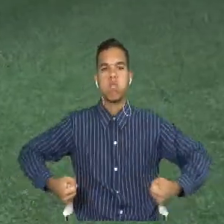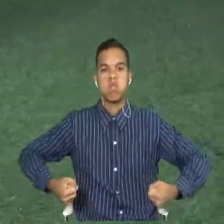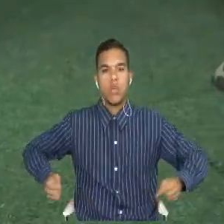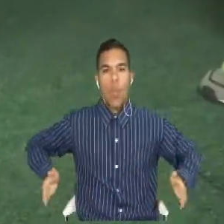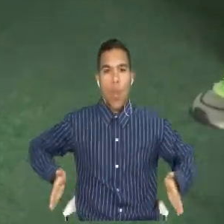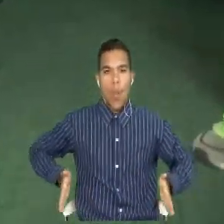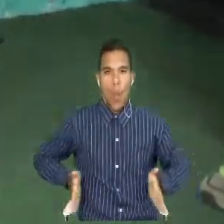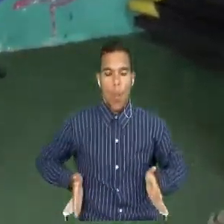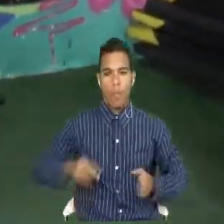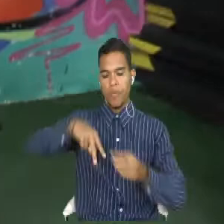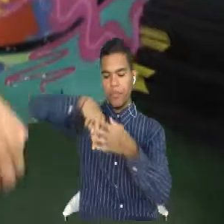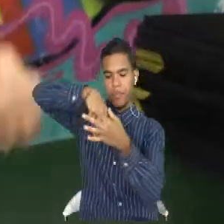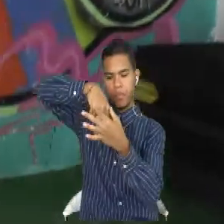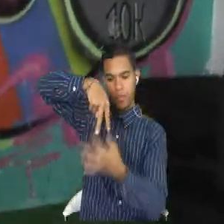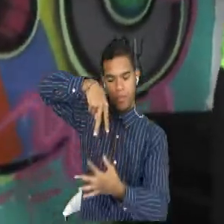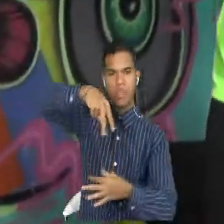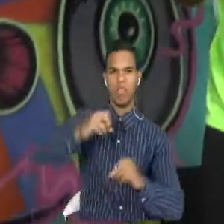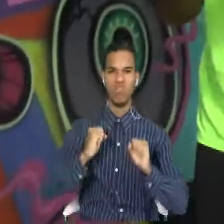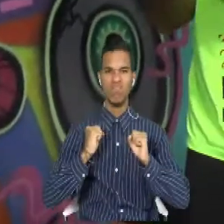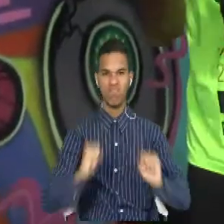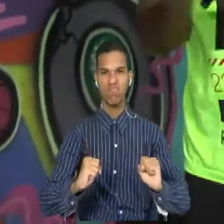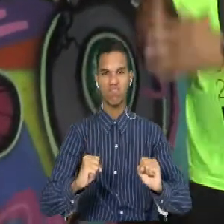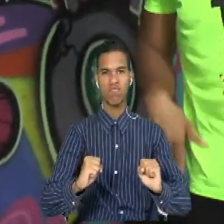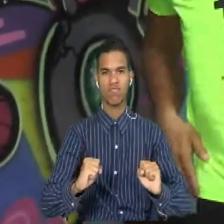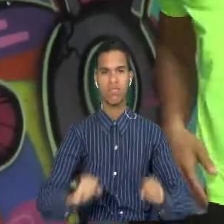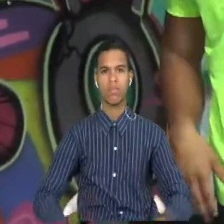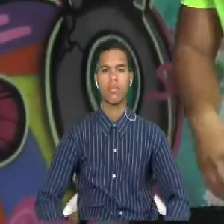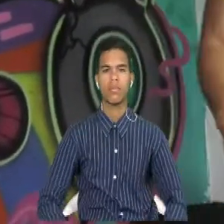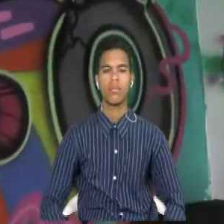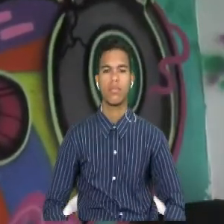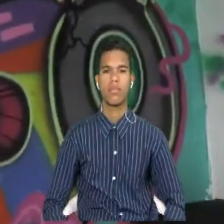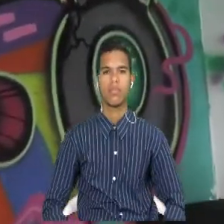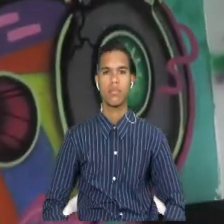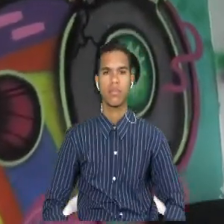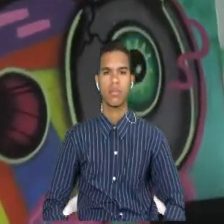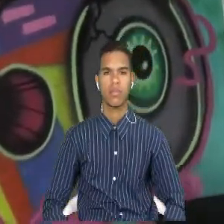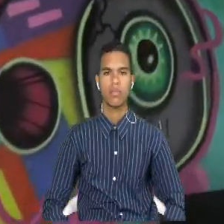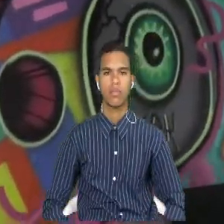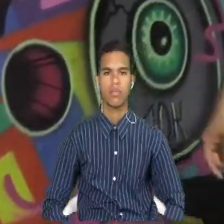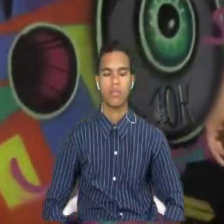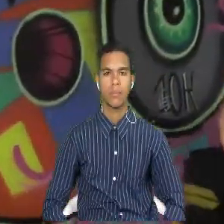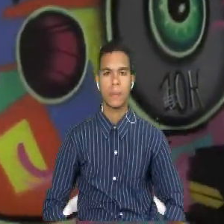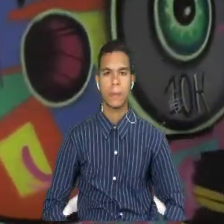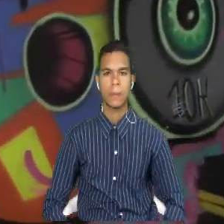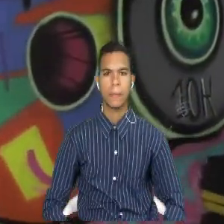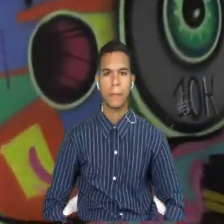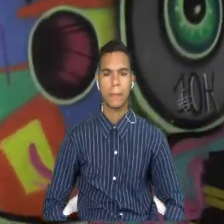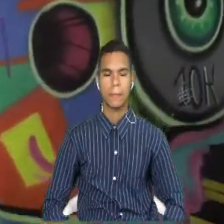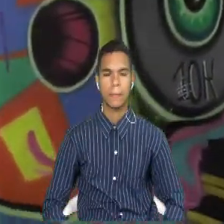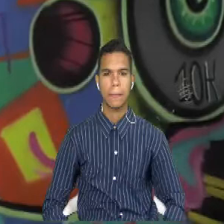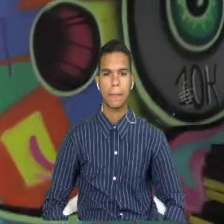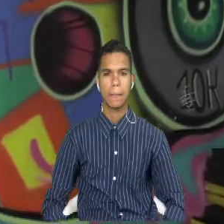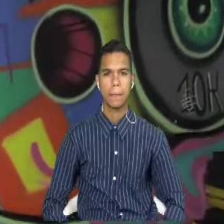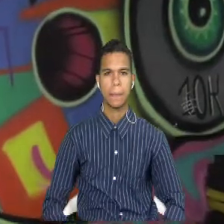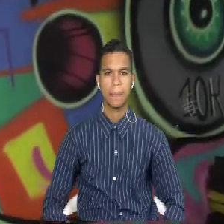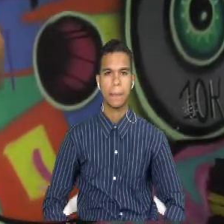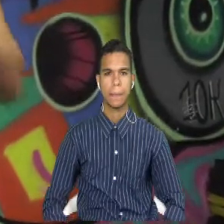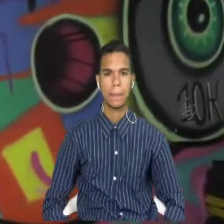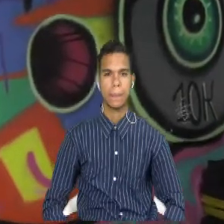las piernas, trabajo de piernas. Vamos, dale, sigue, nos quedan tres, seguimos. Vamos, 8,